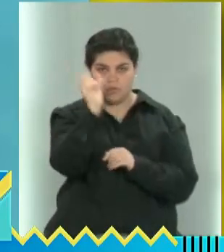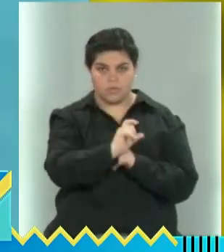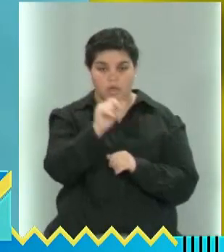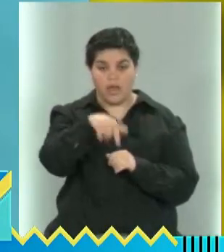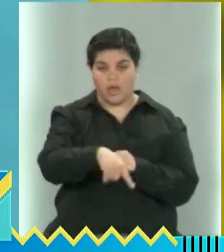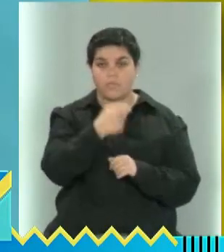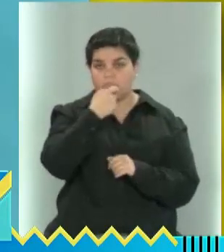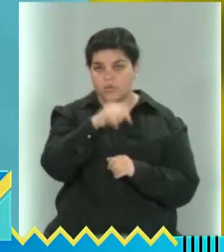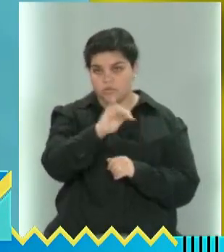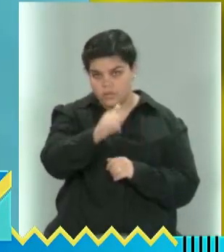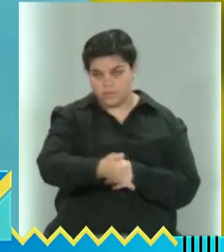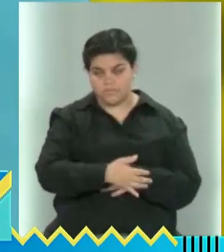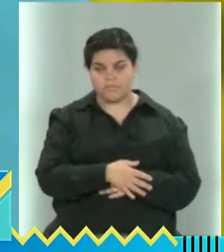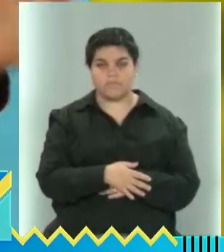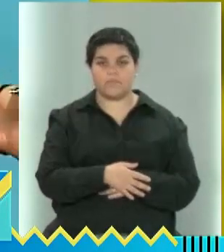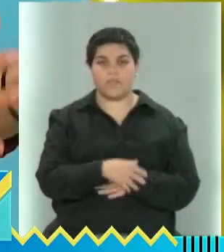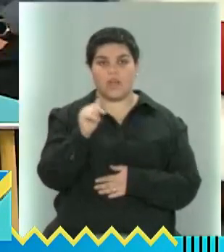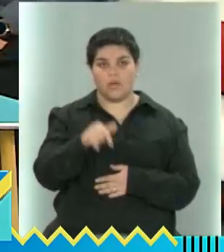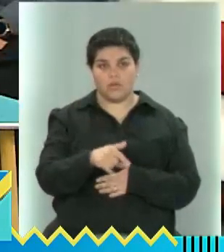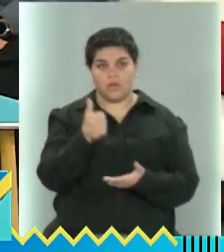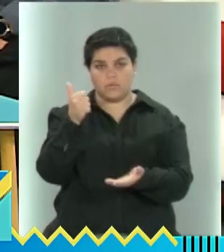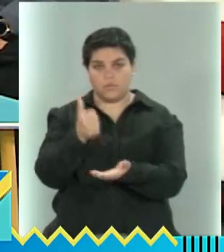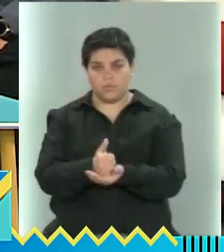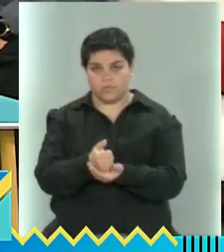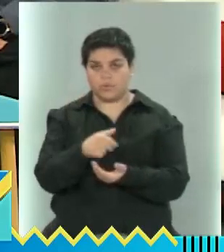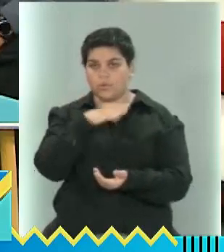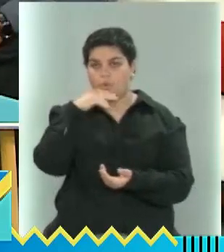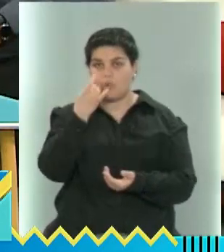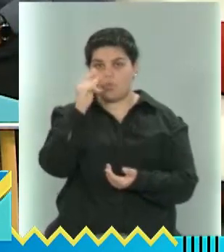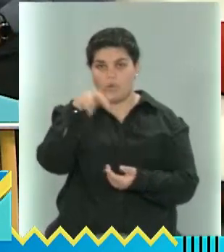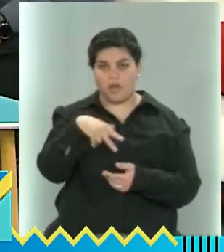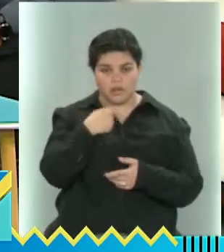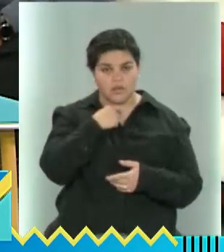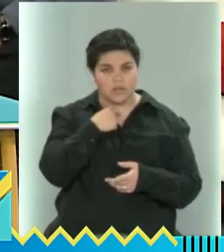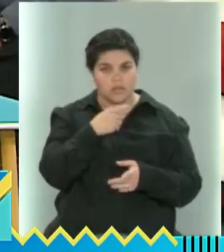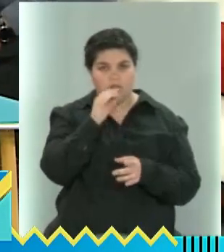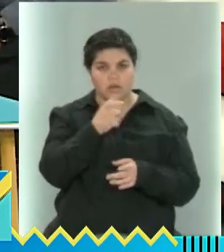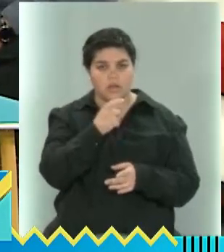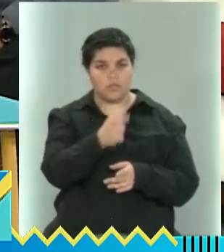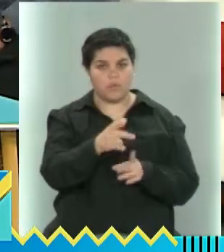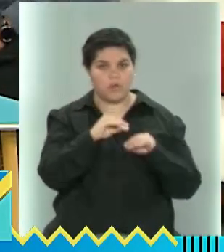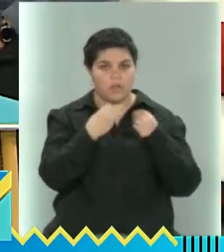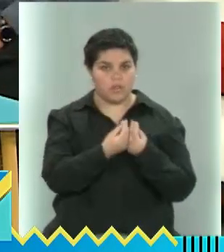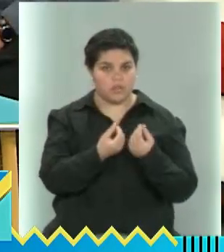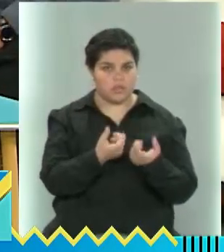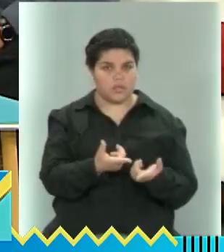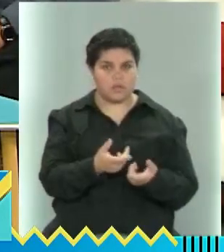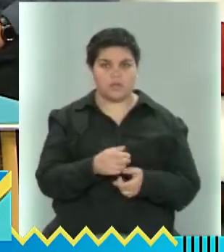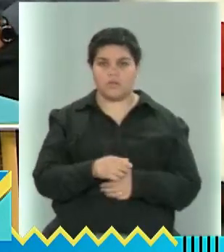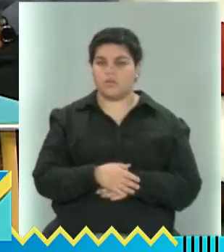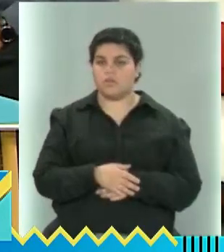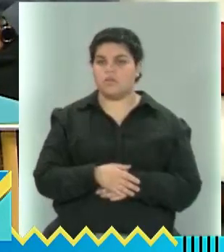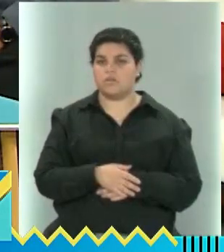Cuyo. Vamos a seguir en el piso, estaba Juan Pablo, no sé si querés terminar de redondear. No, básicamente,